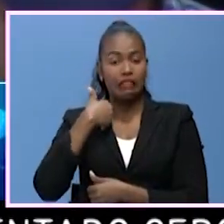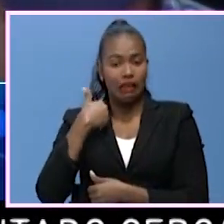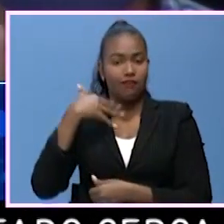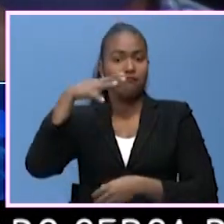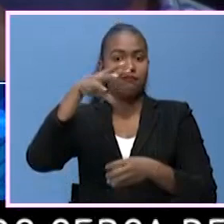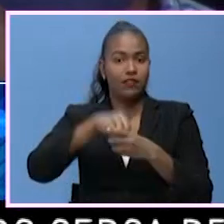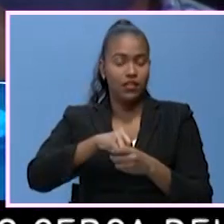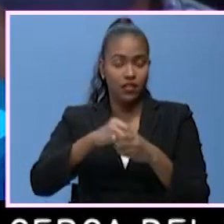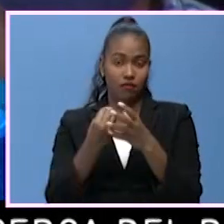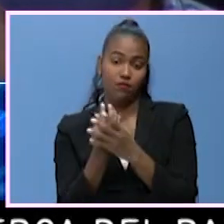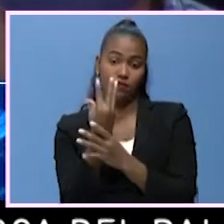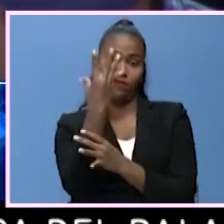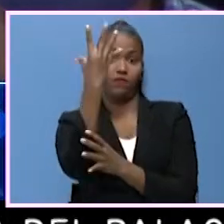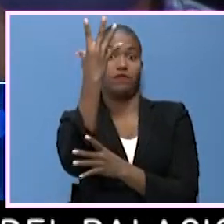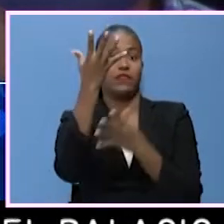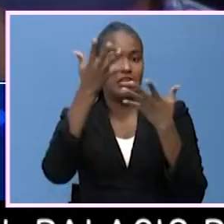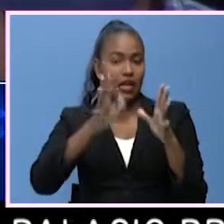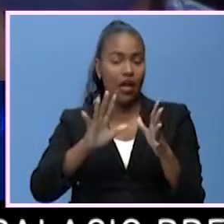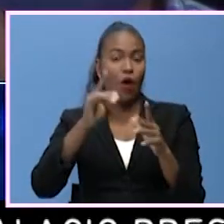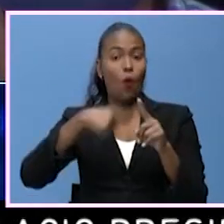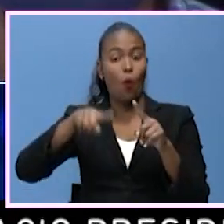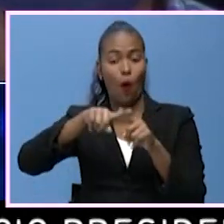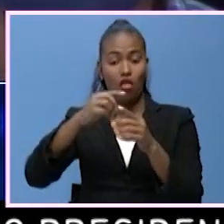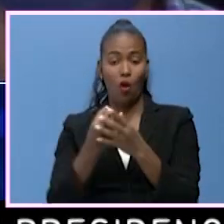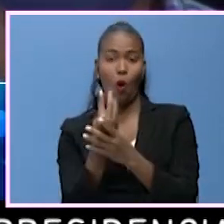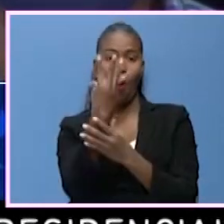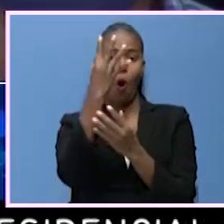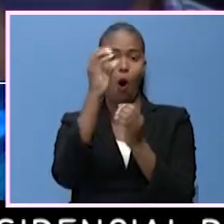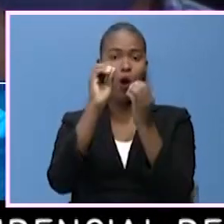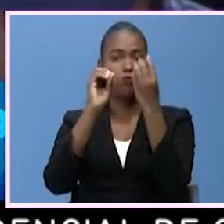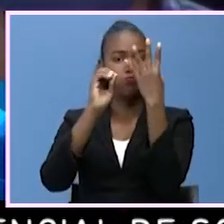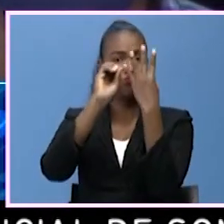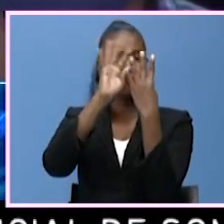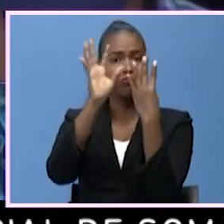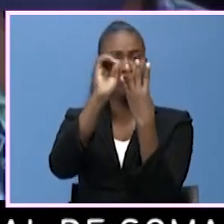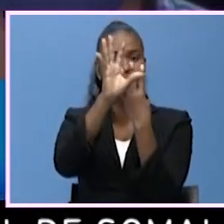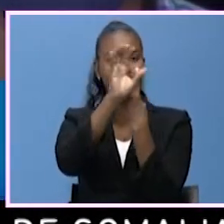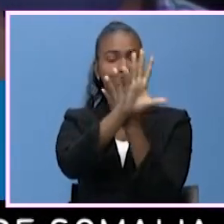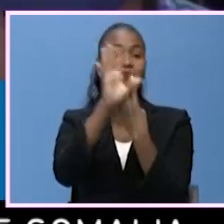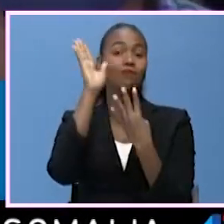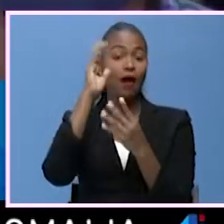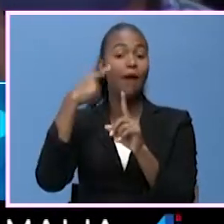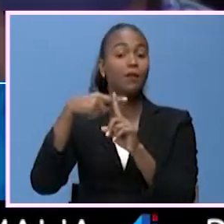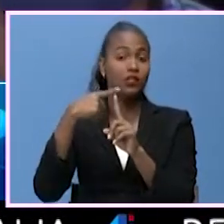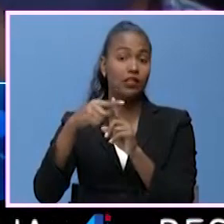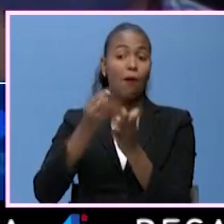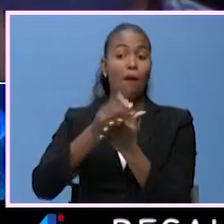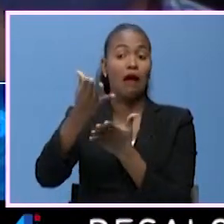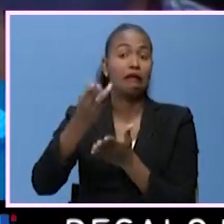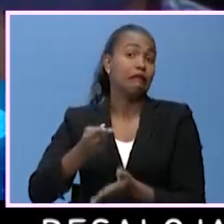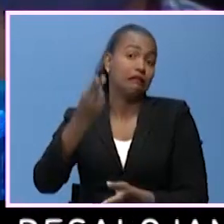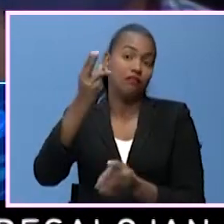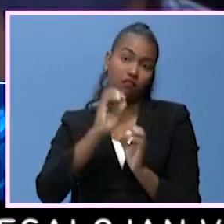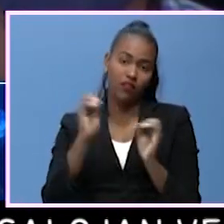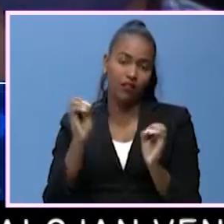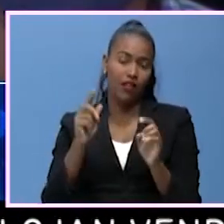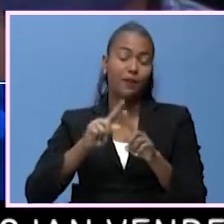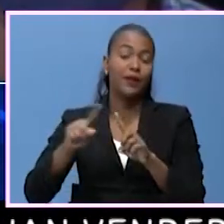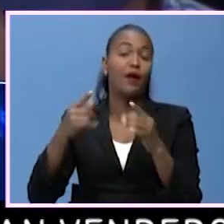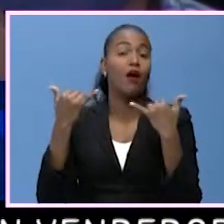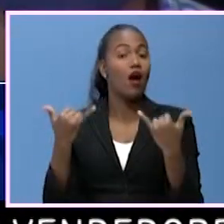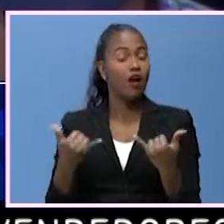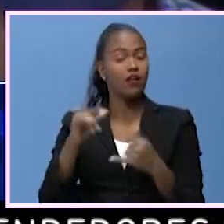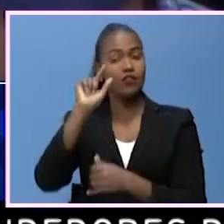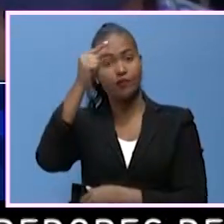que cuando venga esa producción, pues usted va a ver un impacto muy positivo también en los precios. Mientras tanto, el